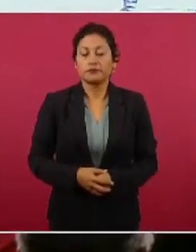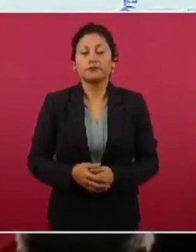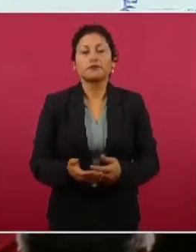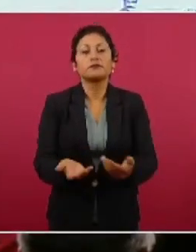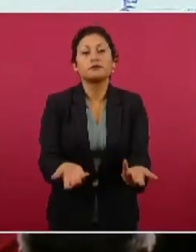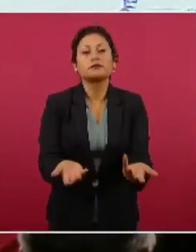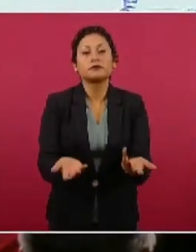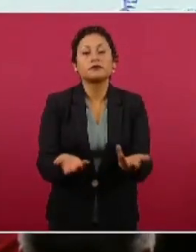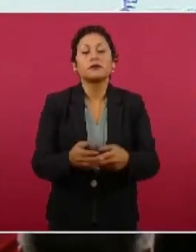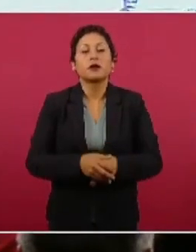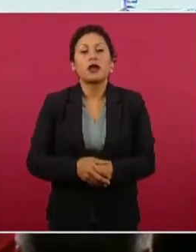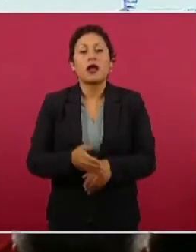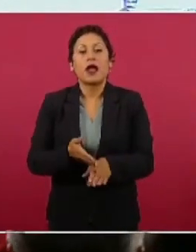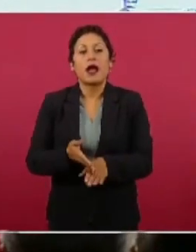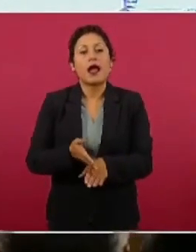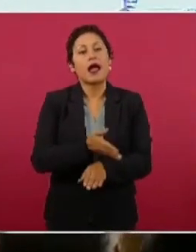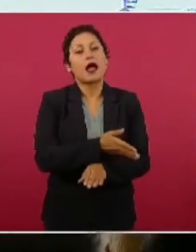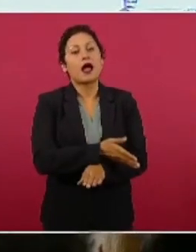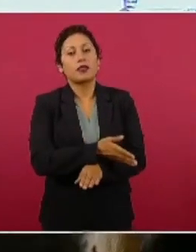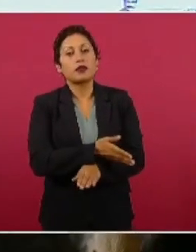¿cuánto condonaron de impuestos